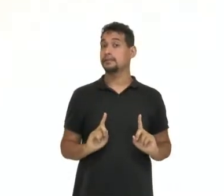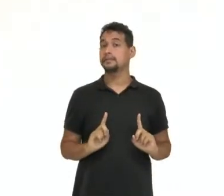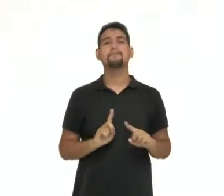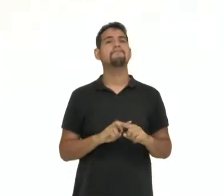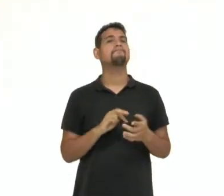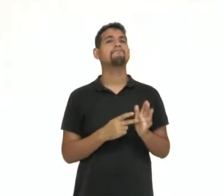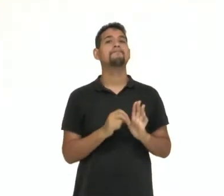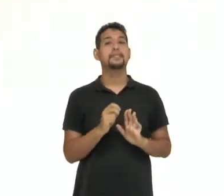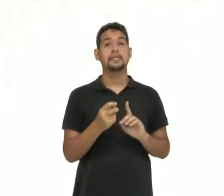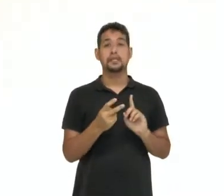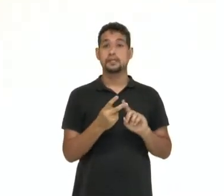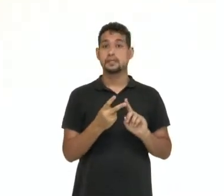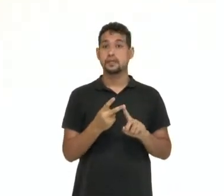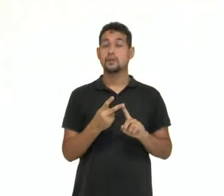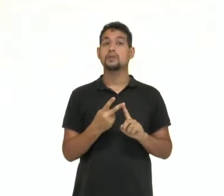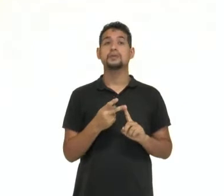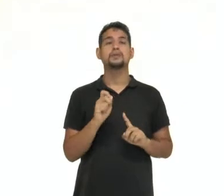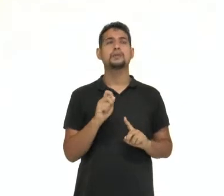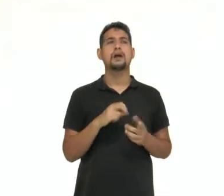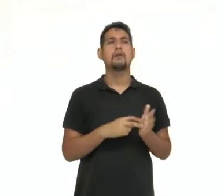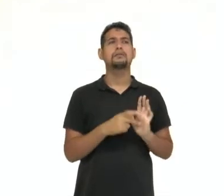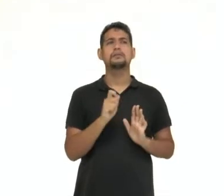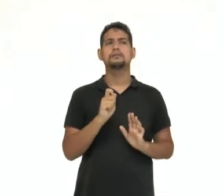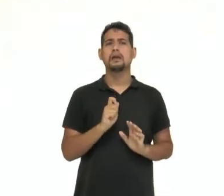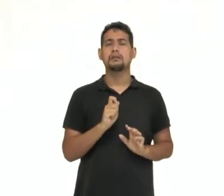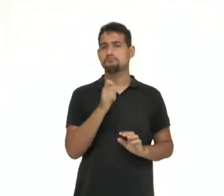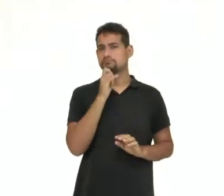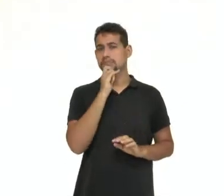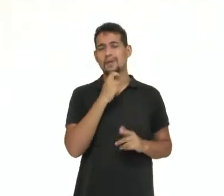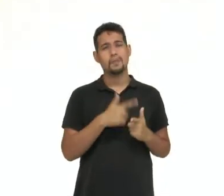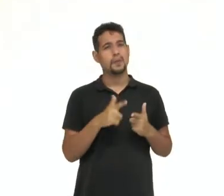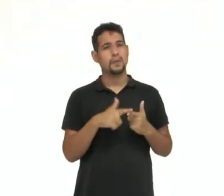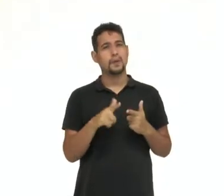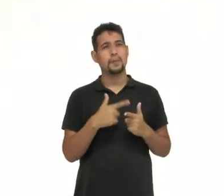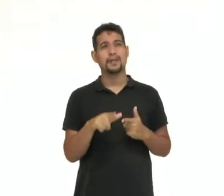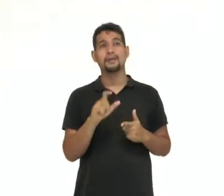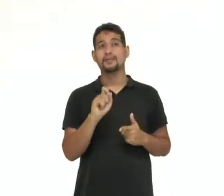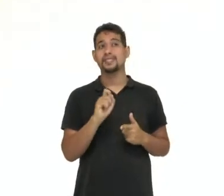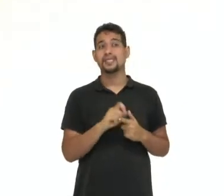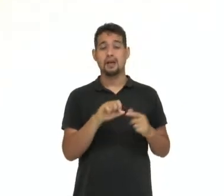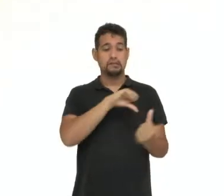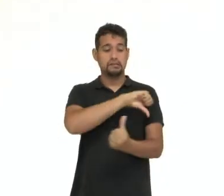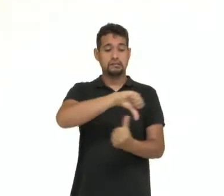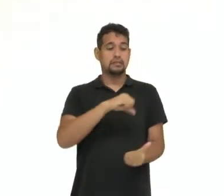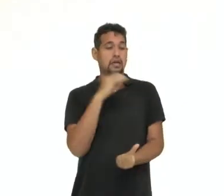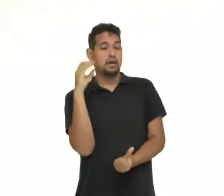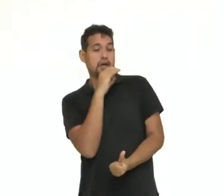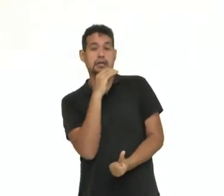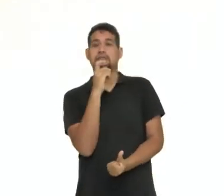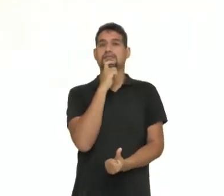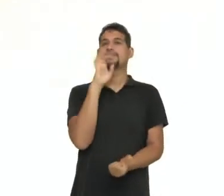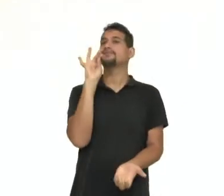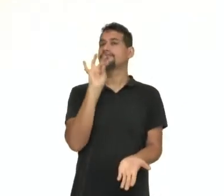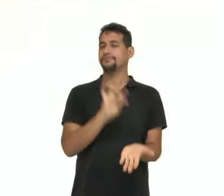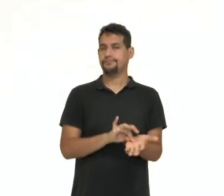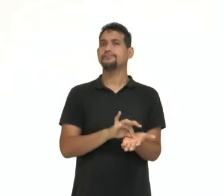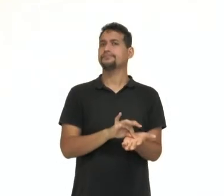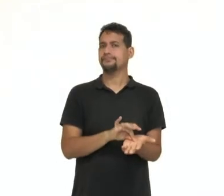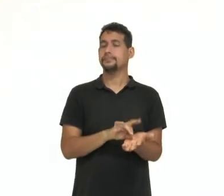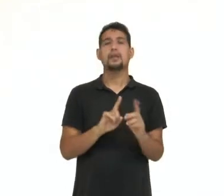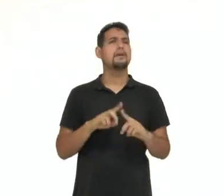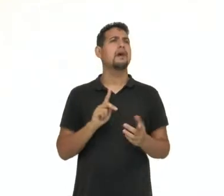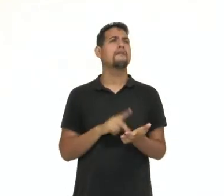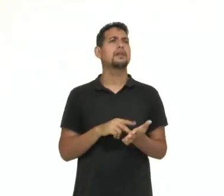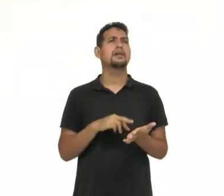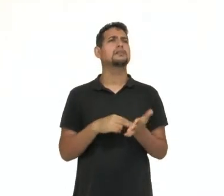lo segundo ha sido citado como prueba de que el cambio climático es real. La verdad es